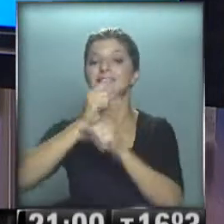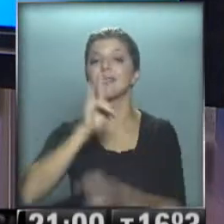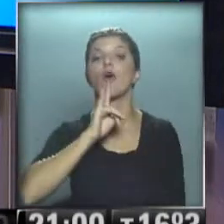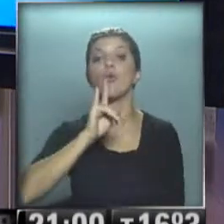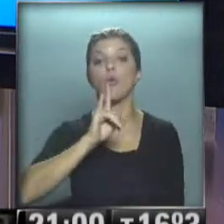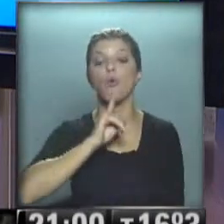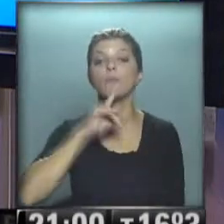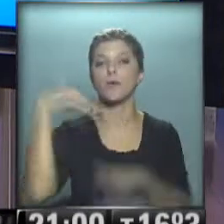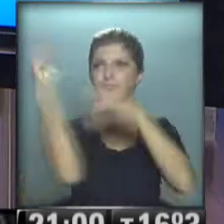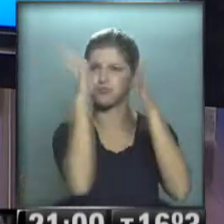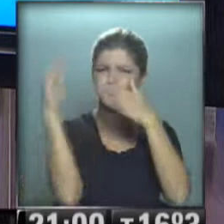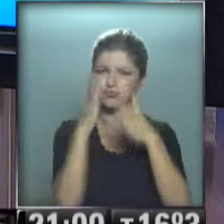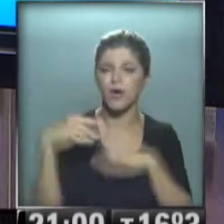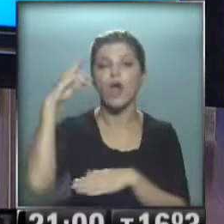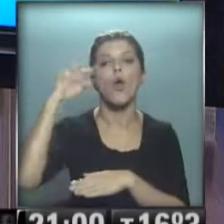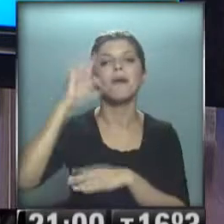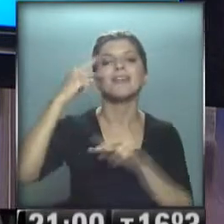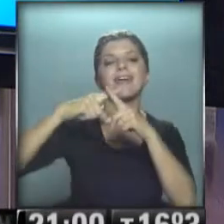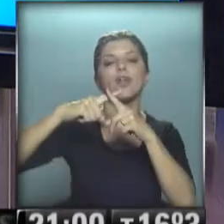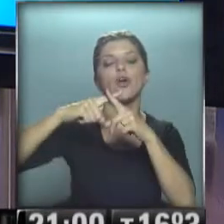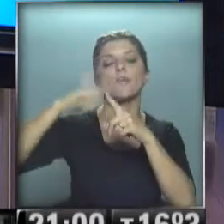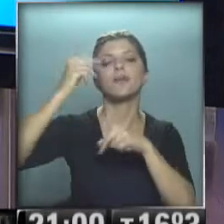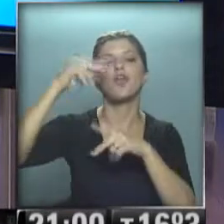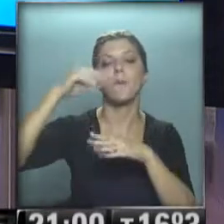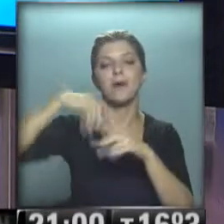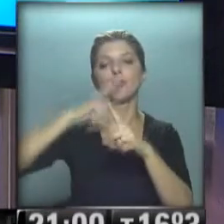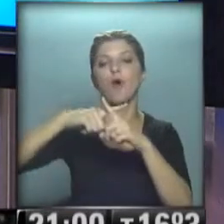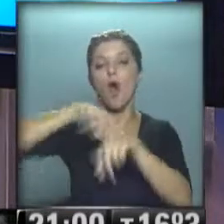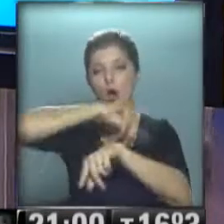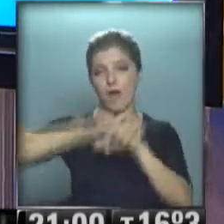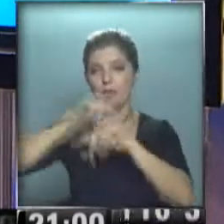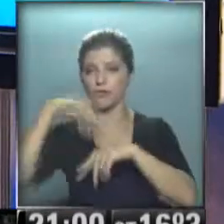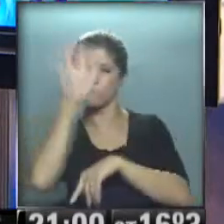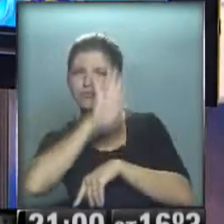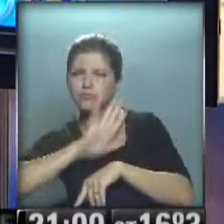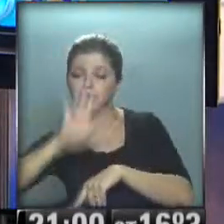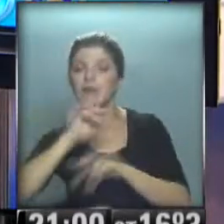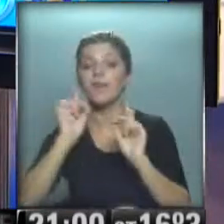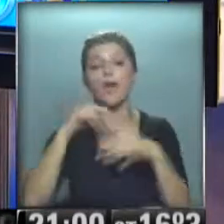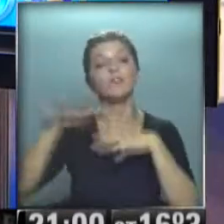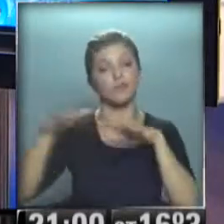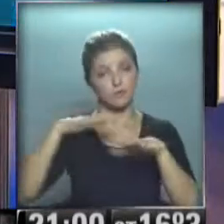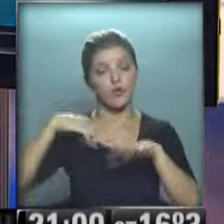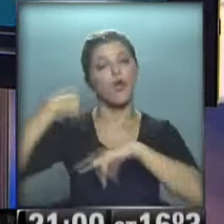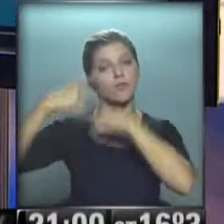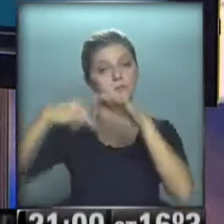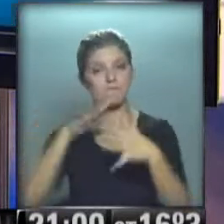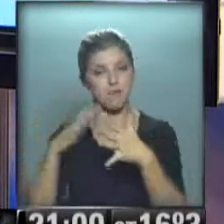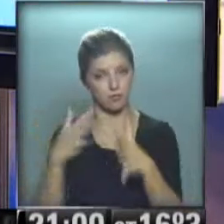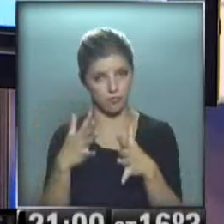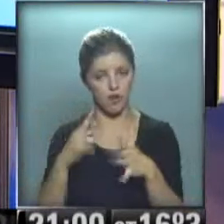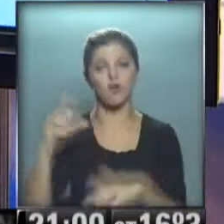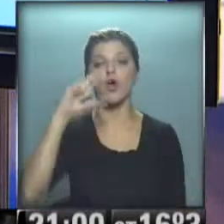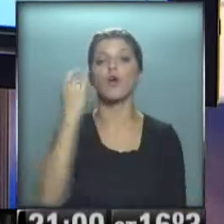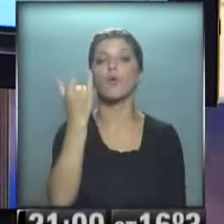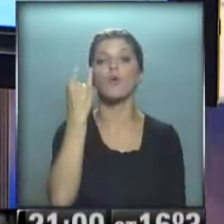vientos intensos, hasta 90 kilómetros por hora, además con algunas ráfagas y viento blanco. Las condiciones meteorológicas seguirán inestables en la región de Cuyo a